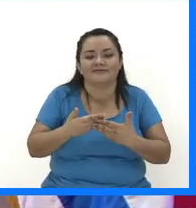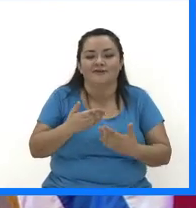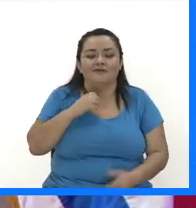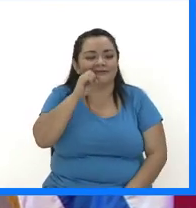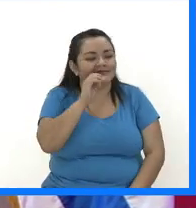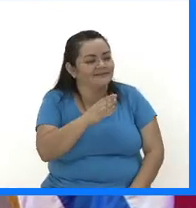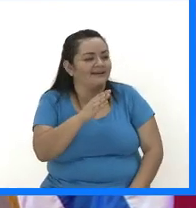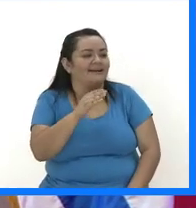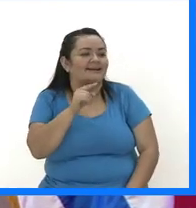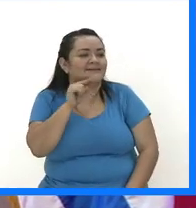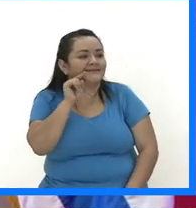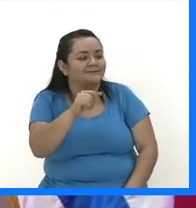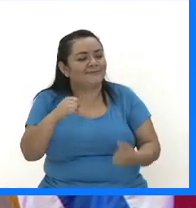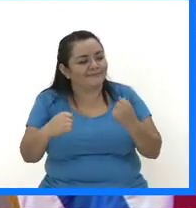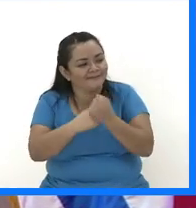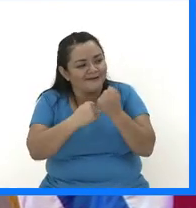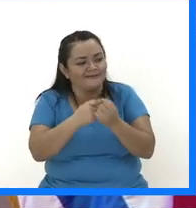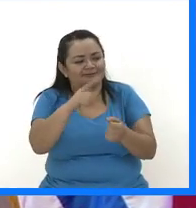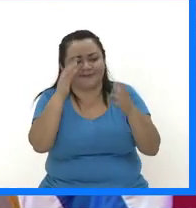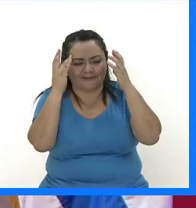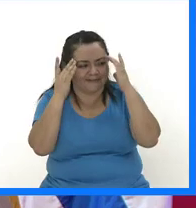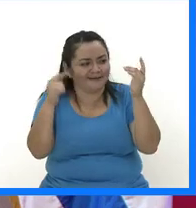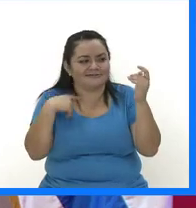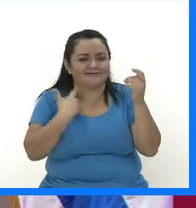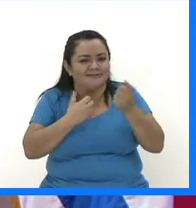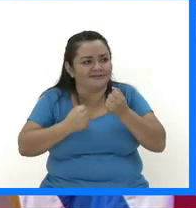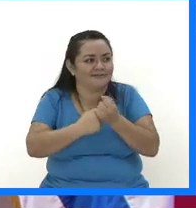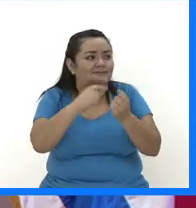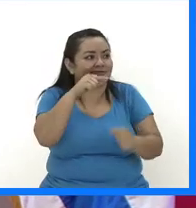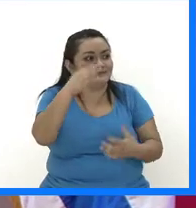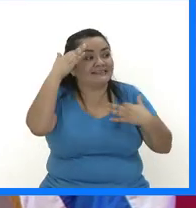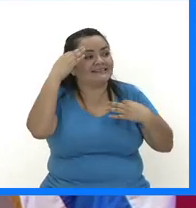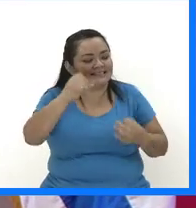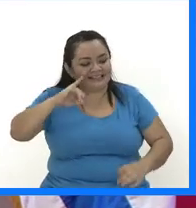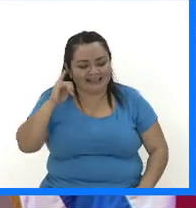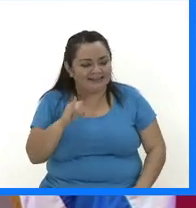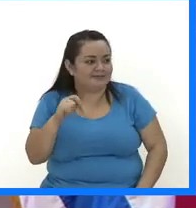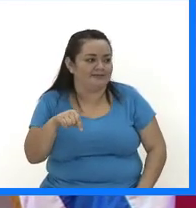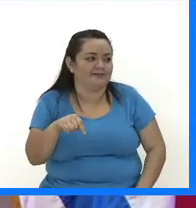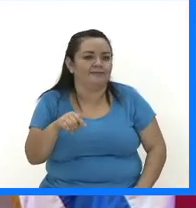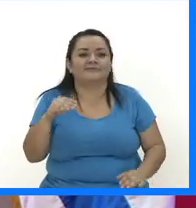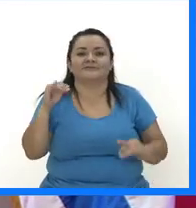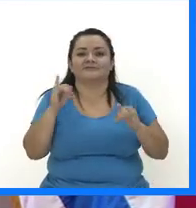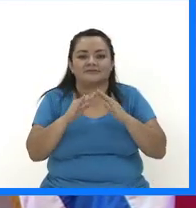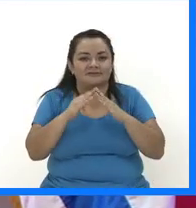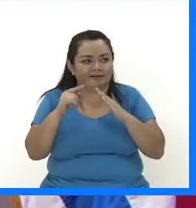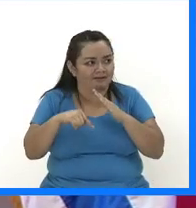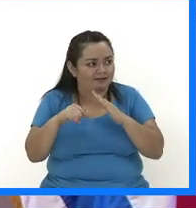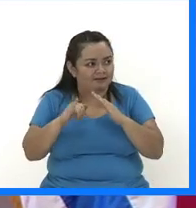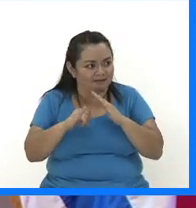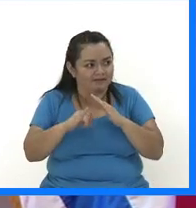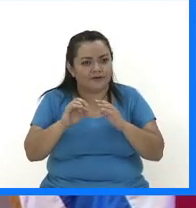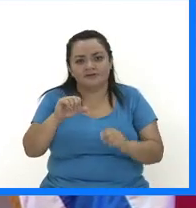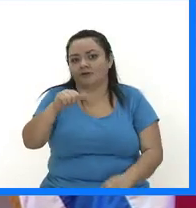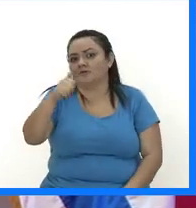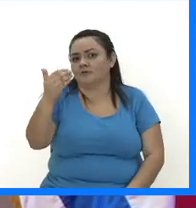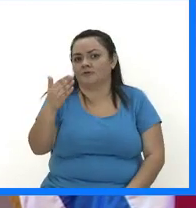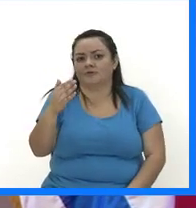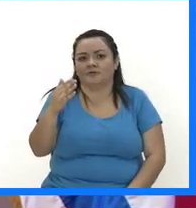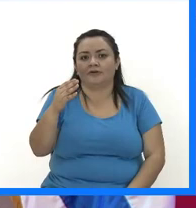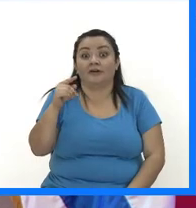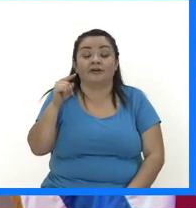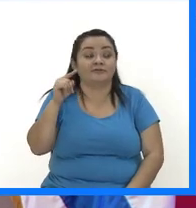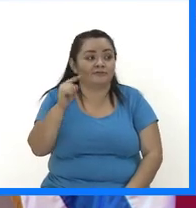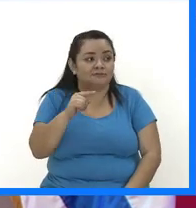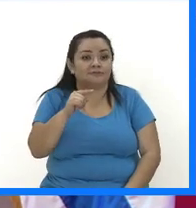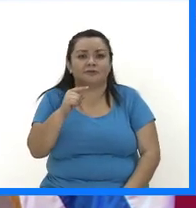minutos de abajo hijo estás para apoyarte no te preocupes aquí estamos y si tú decides quedarte aquí pues te quedas en nuestro seminario que nos honra si decidís irte al